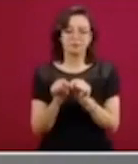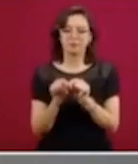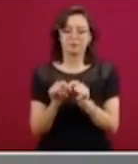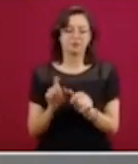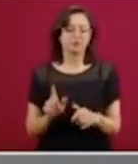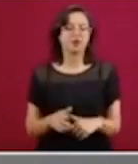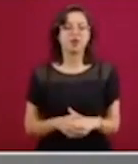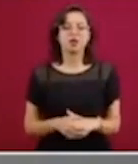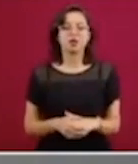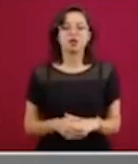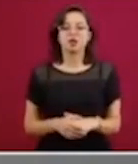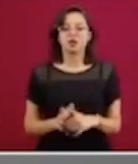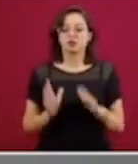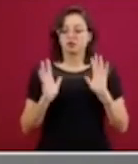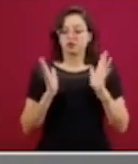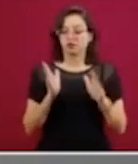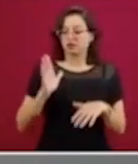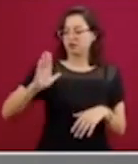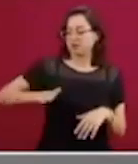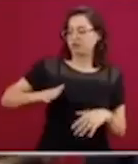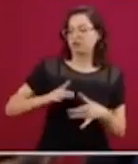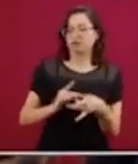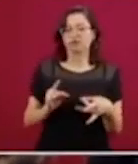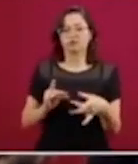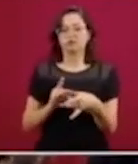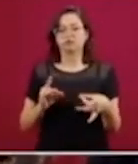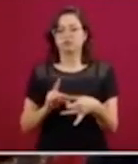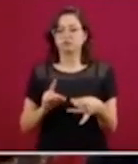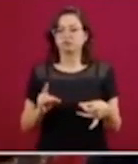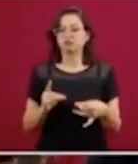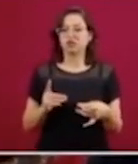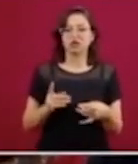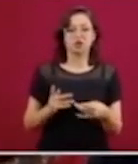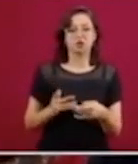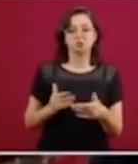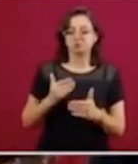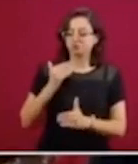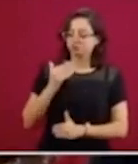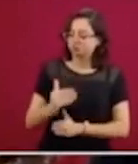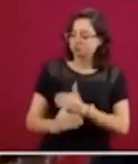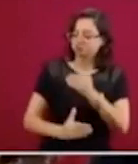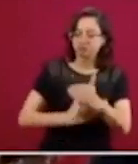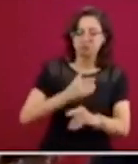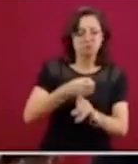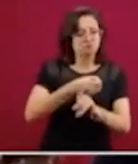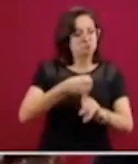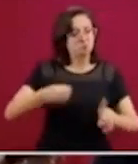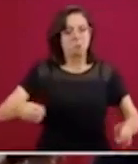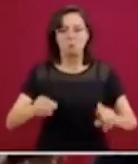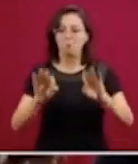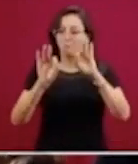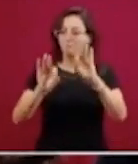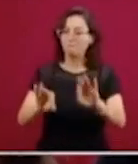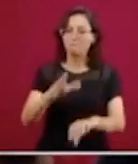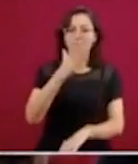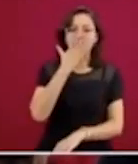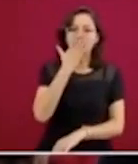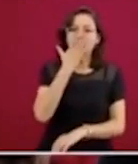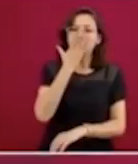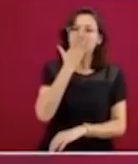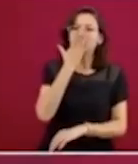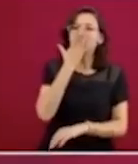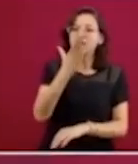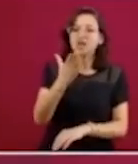Como ya comenta el canciller, el proceso está muy bien articulado. Todo lo que tiene que ver con el